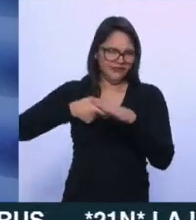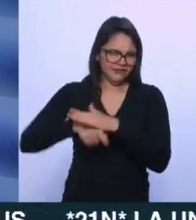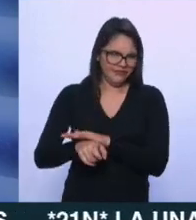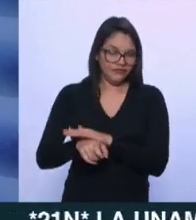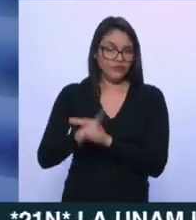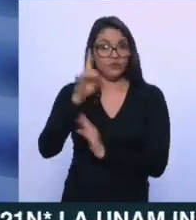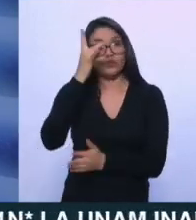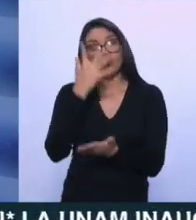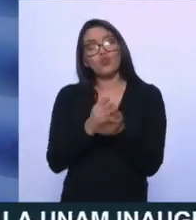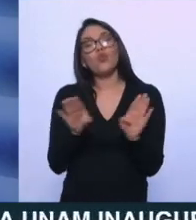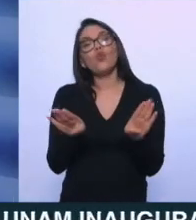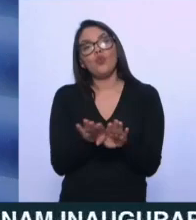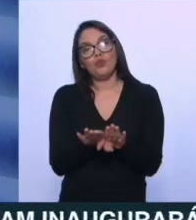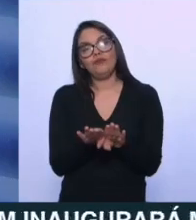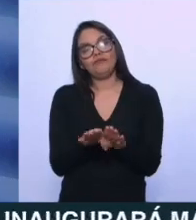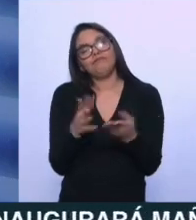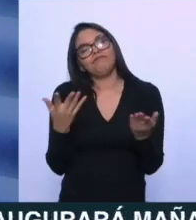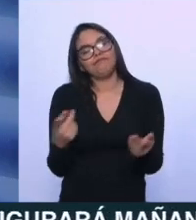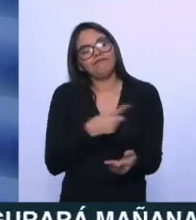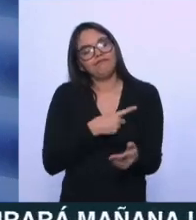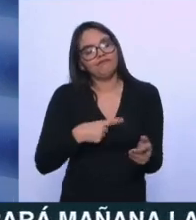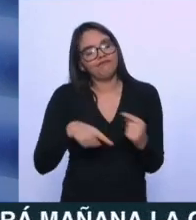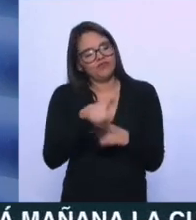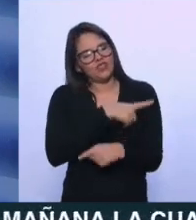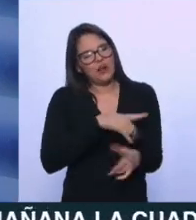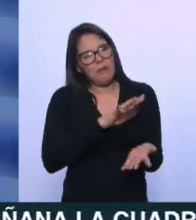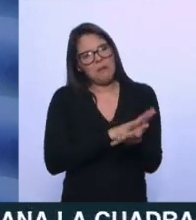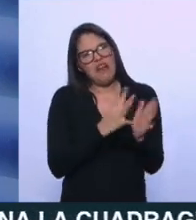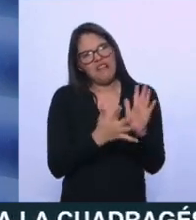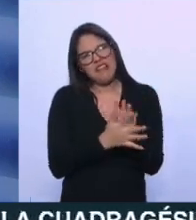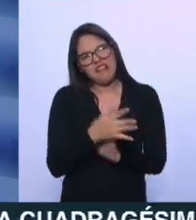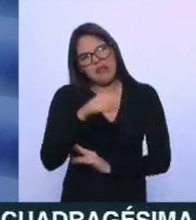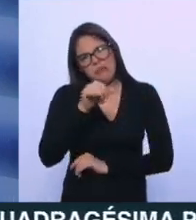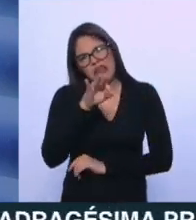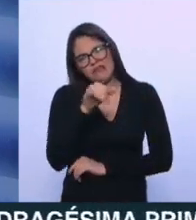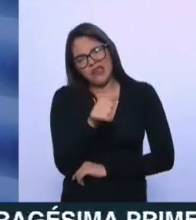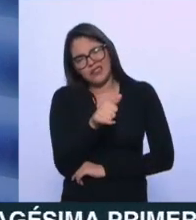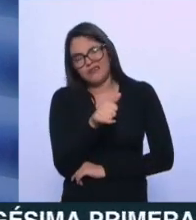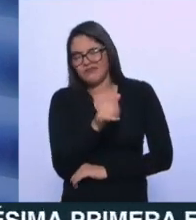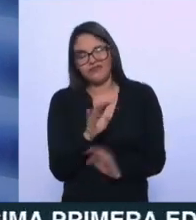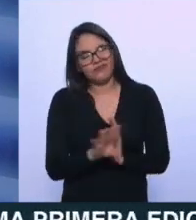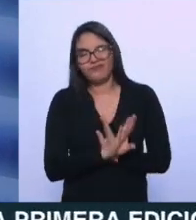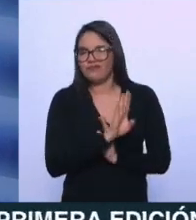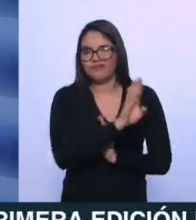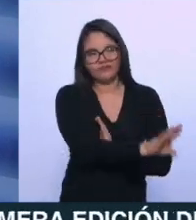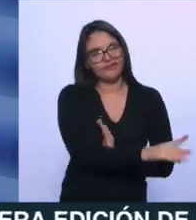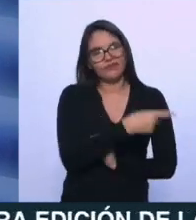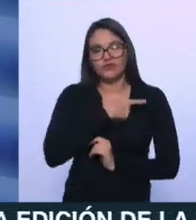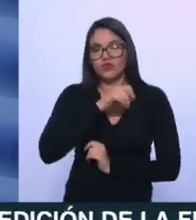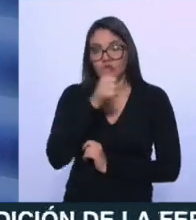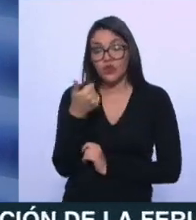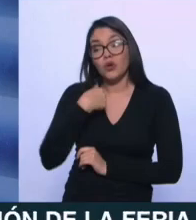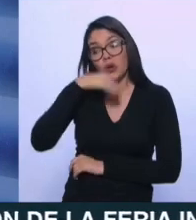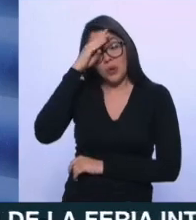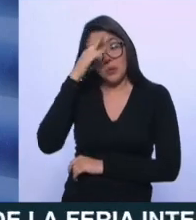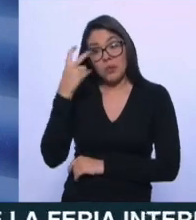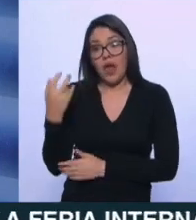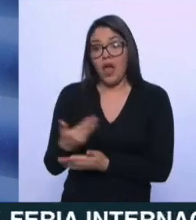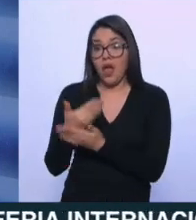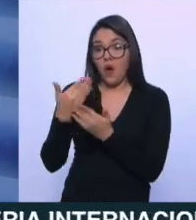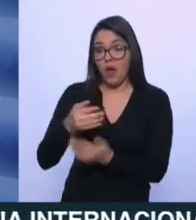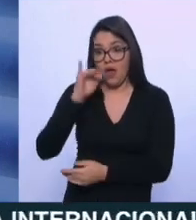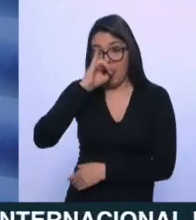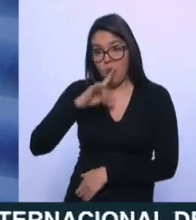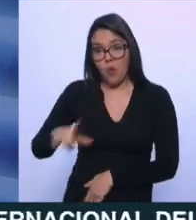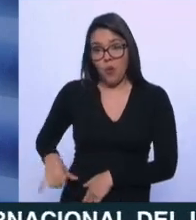haber combatiendo estas mafias y teniendo mucha determinación en la política pública de movilidad. Yo creo que es un muy buen paso el que está dando la jefa de